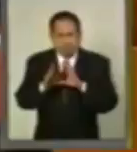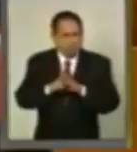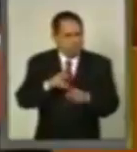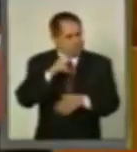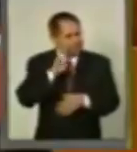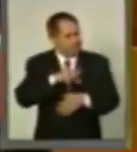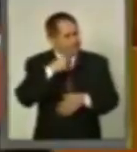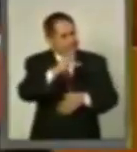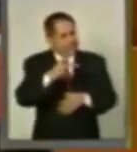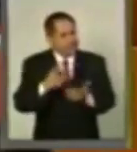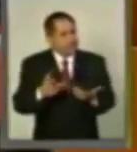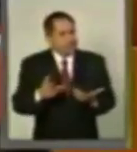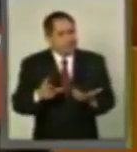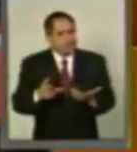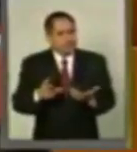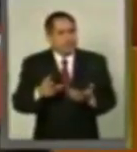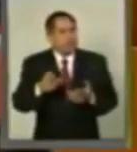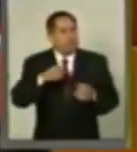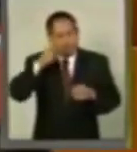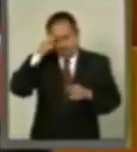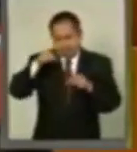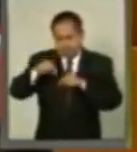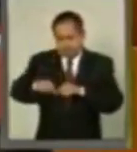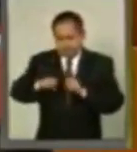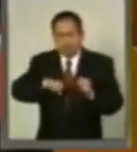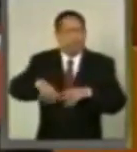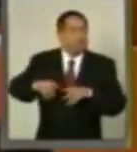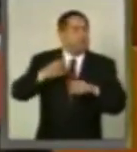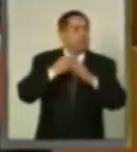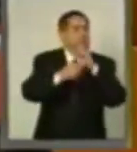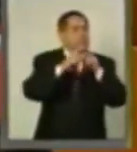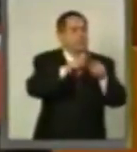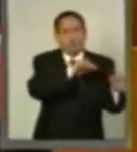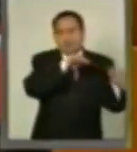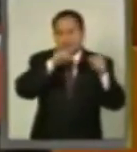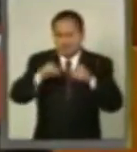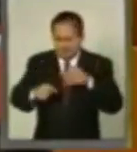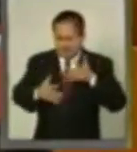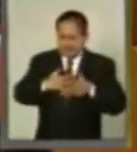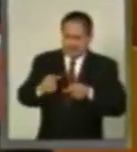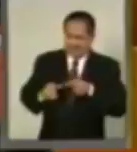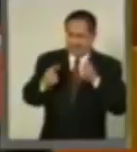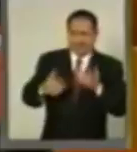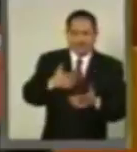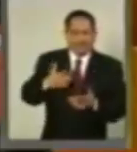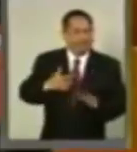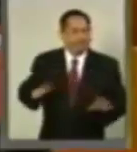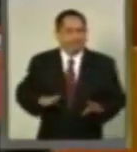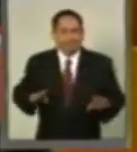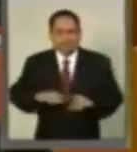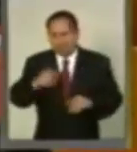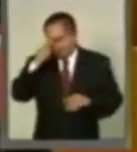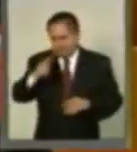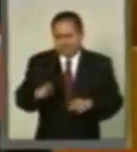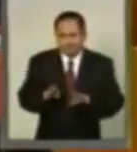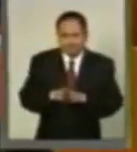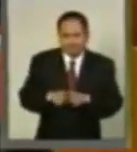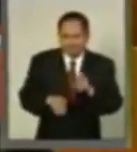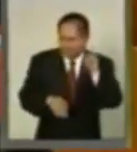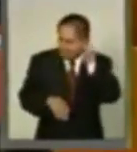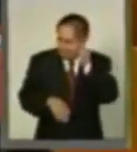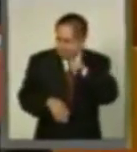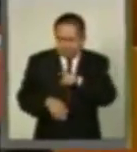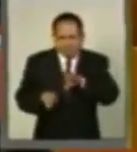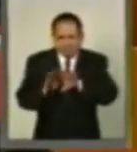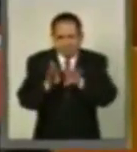de origen, dejaron hace mucho tiempo, por lo que en muchas ocasiones les resulta poco familiar y eso limita sus posibilidades